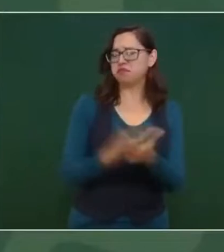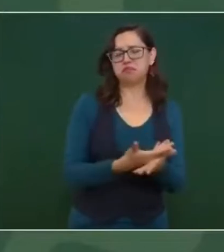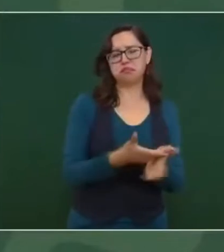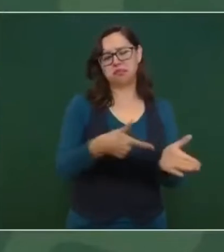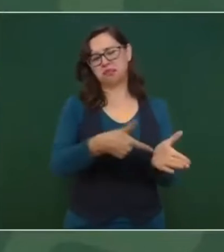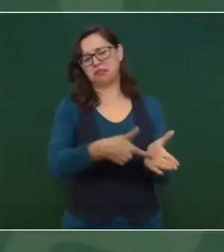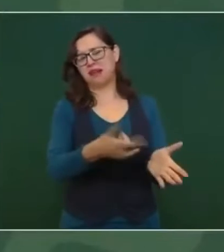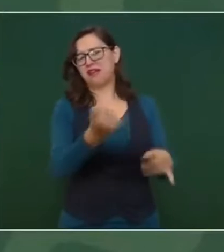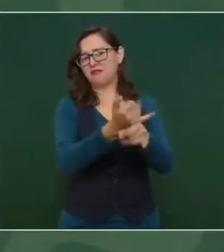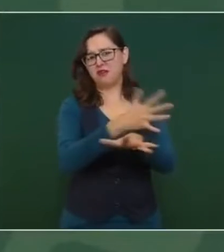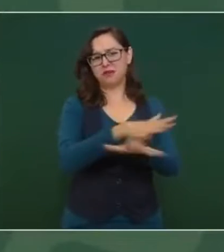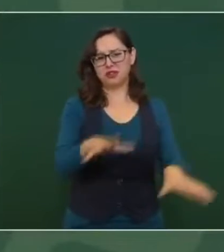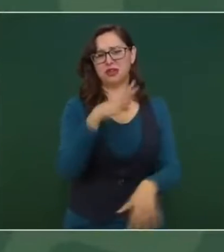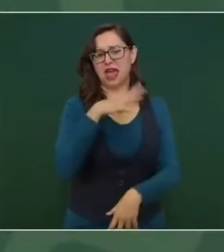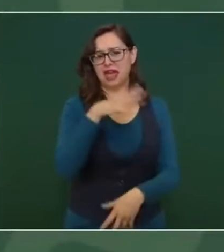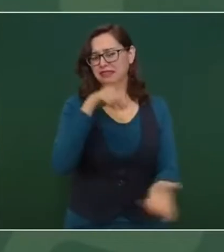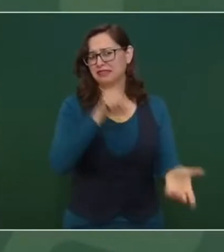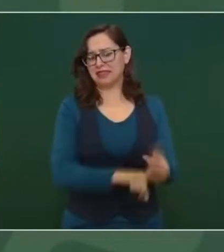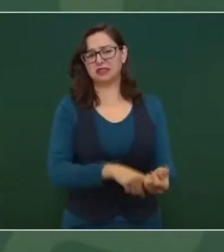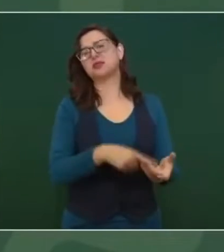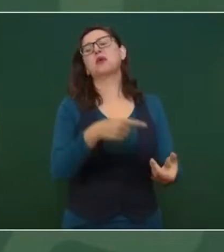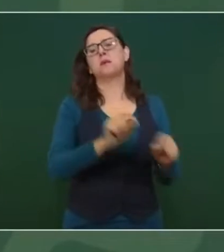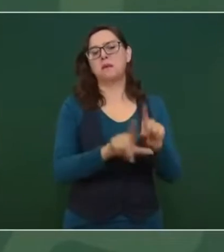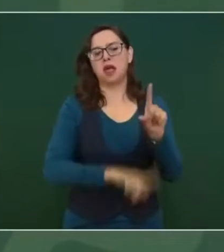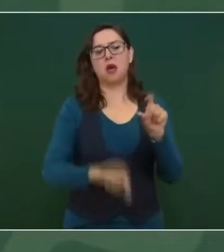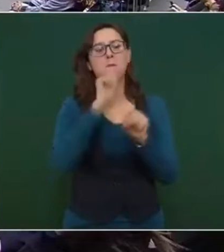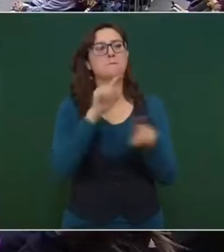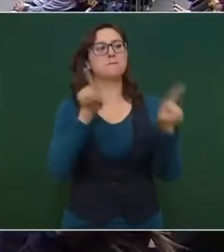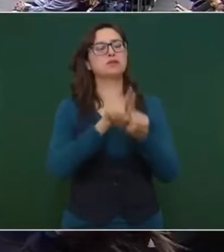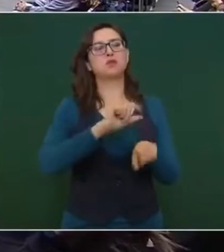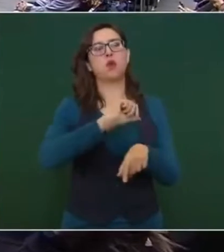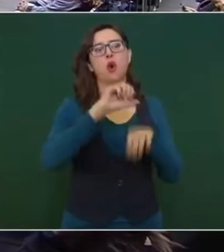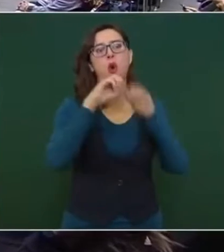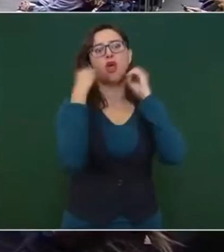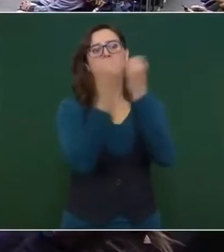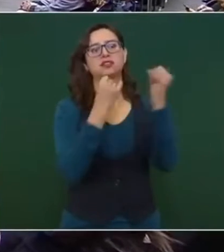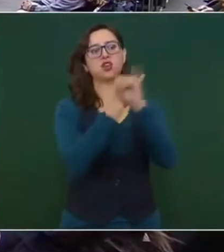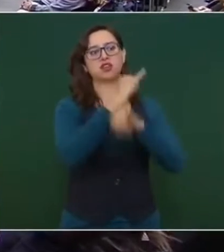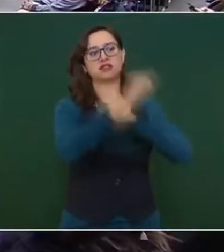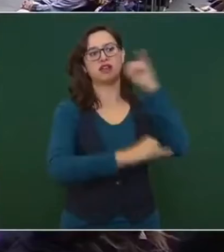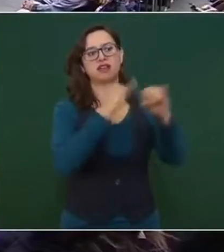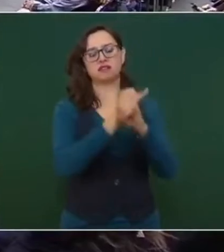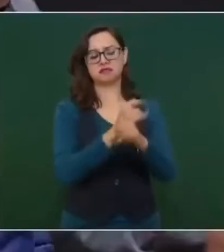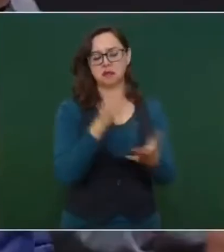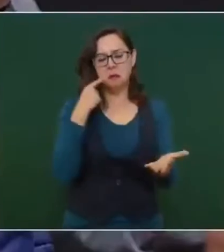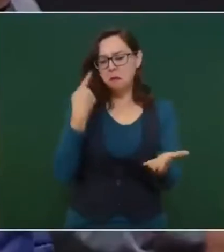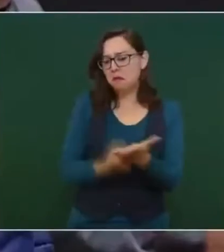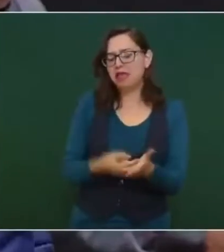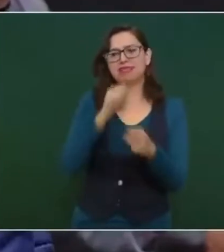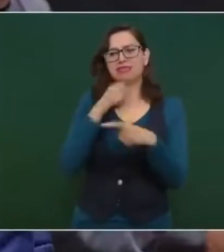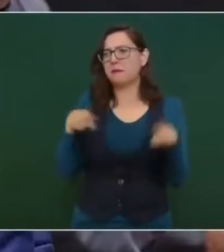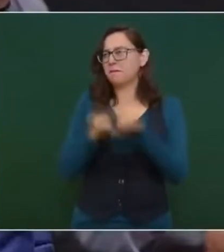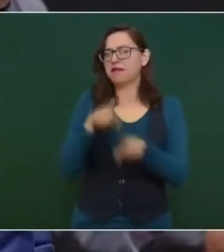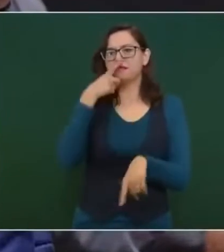está documentado en organismos internacionales. México, dentro de los países de la Organización para el Comercio y el Desarrollo